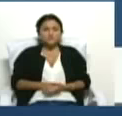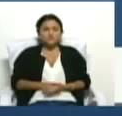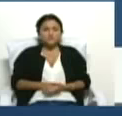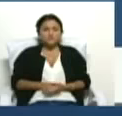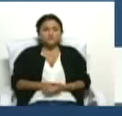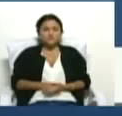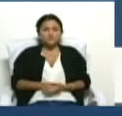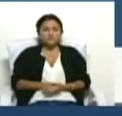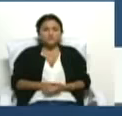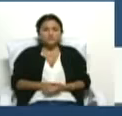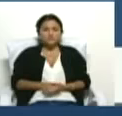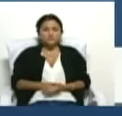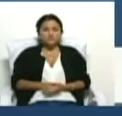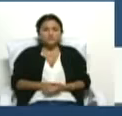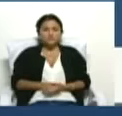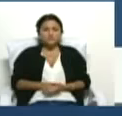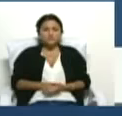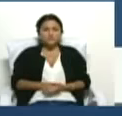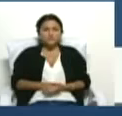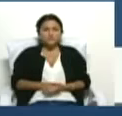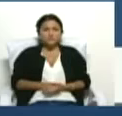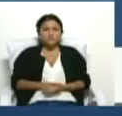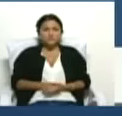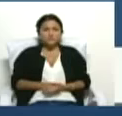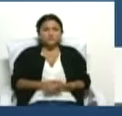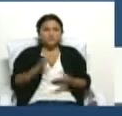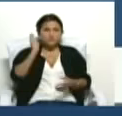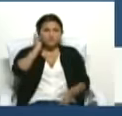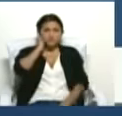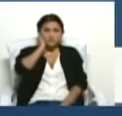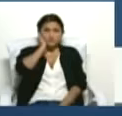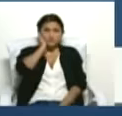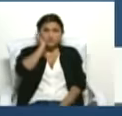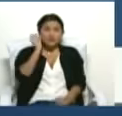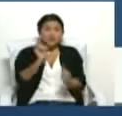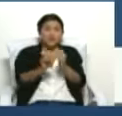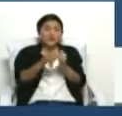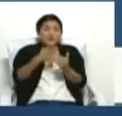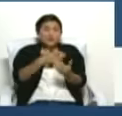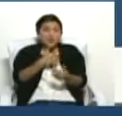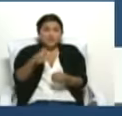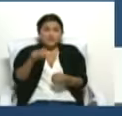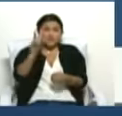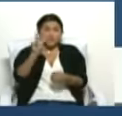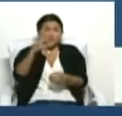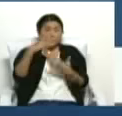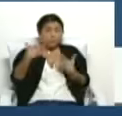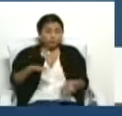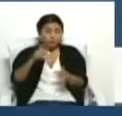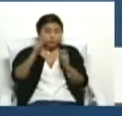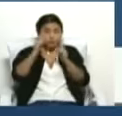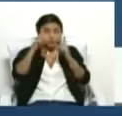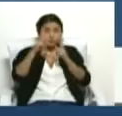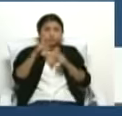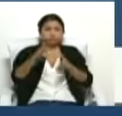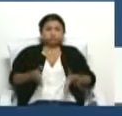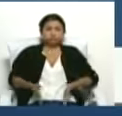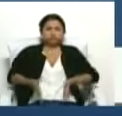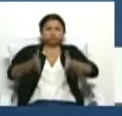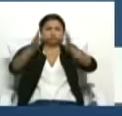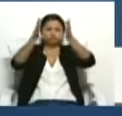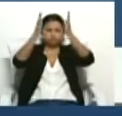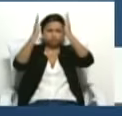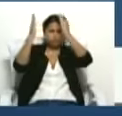las que quisieron aquí con Grudó lanzarnos en la Operación Gedeón. Impresionante. Edificios